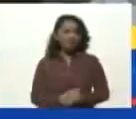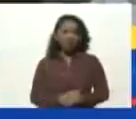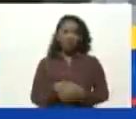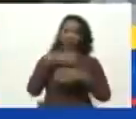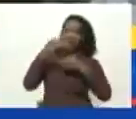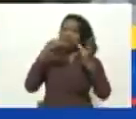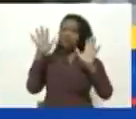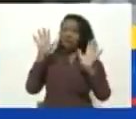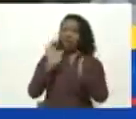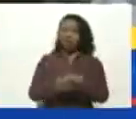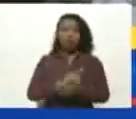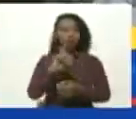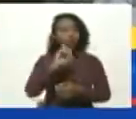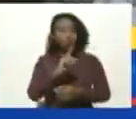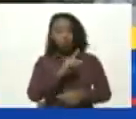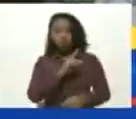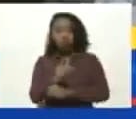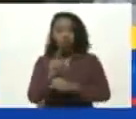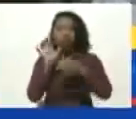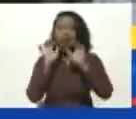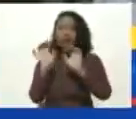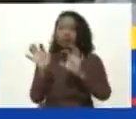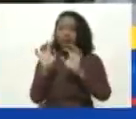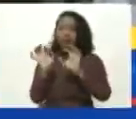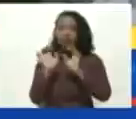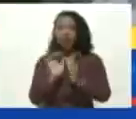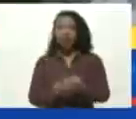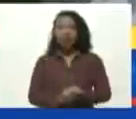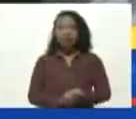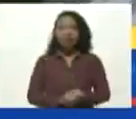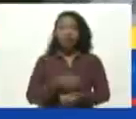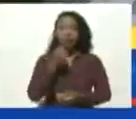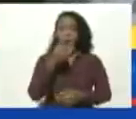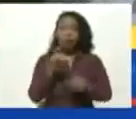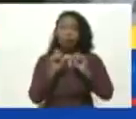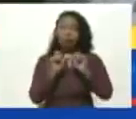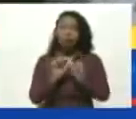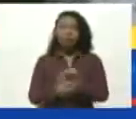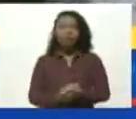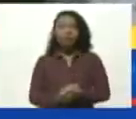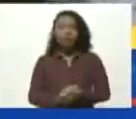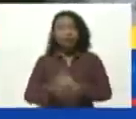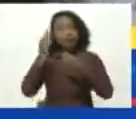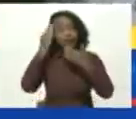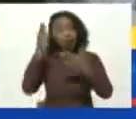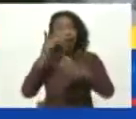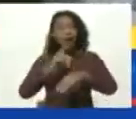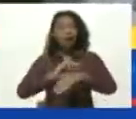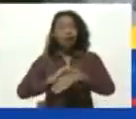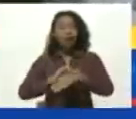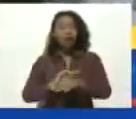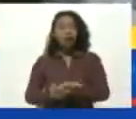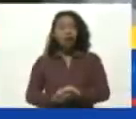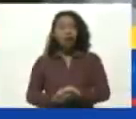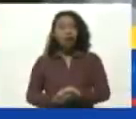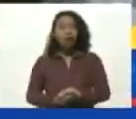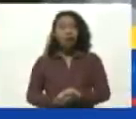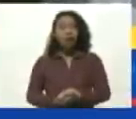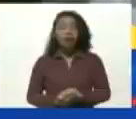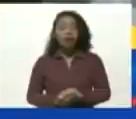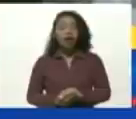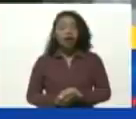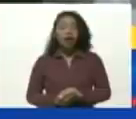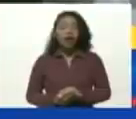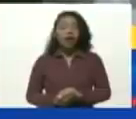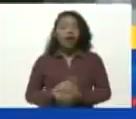decreto. No es un decreto, vale, es un chiste. Bueno, seguimos. Saludos al doctor Eliezer